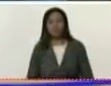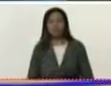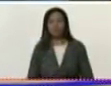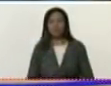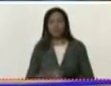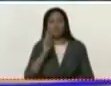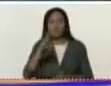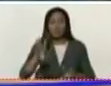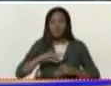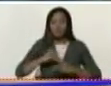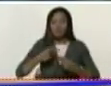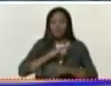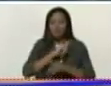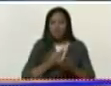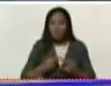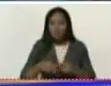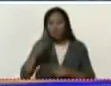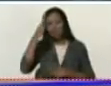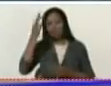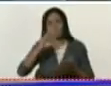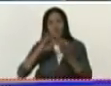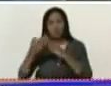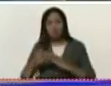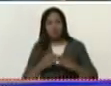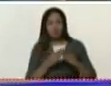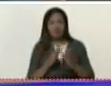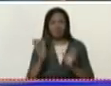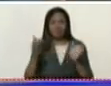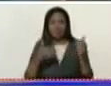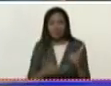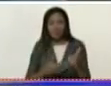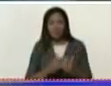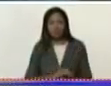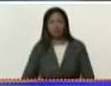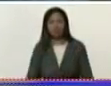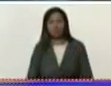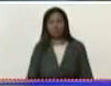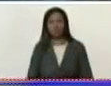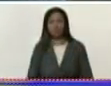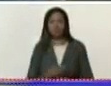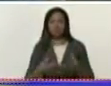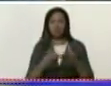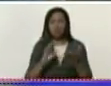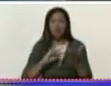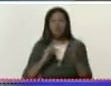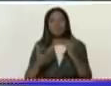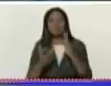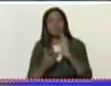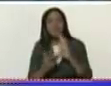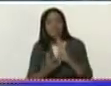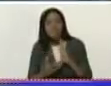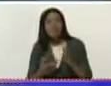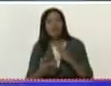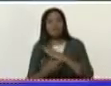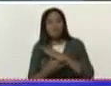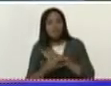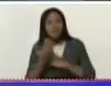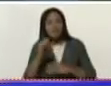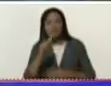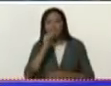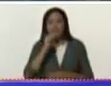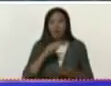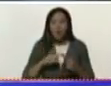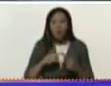debe asumir el fortalecimiento del Consejo Comunal, del CLAP, de las mesas técnicas de agua, de las mesas técnicas de